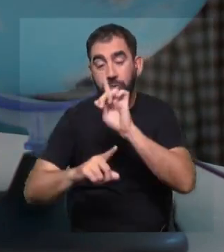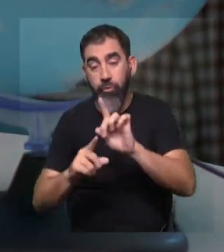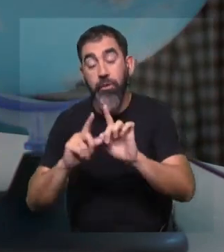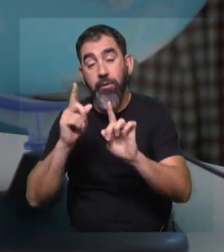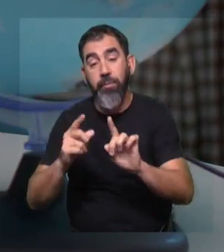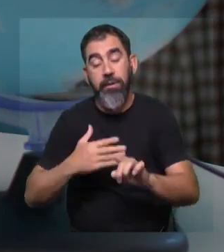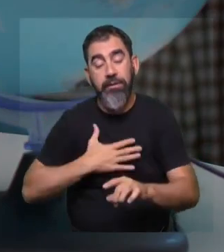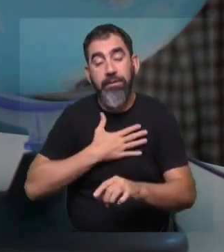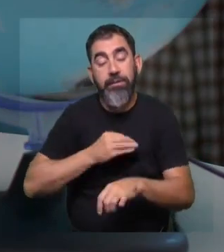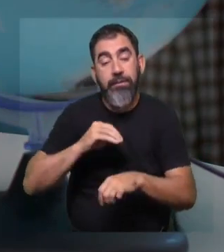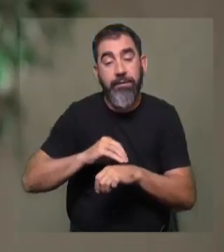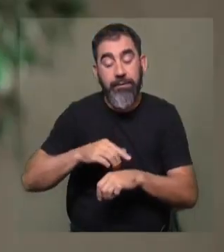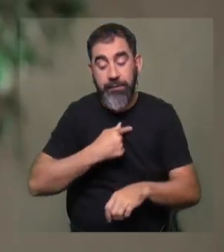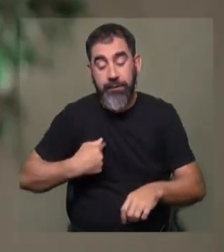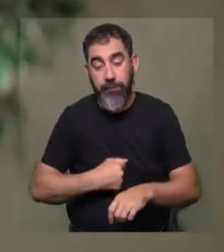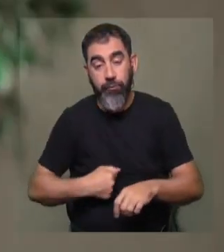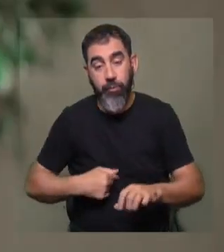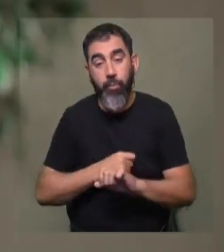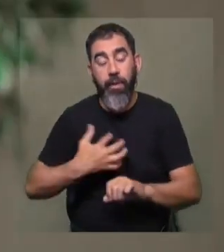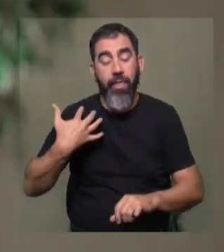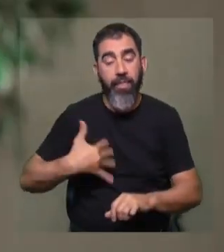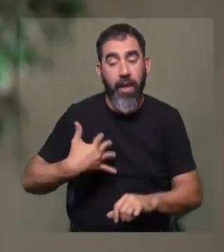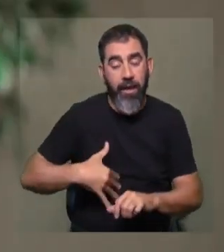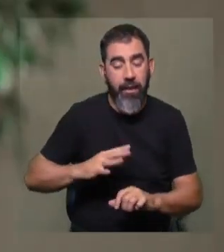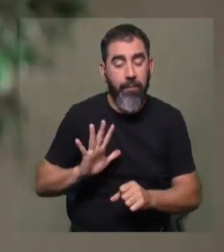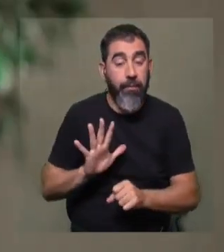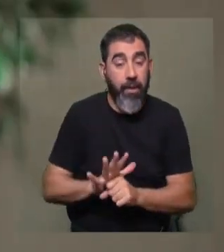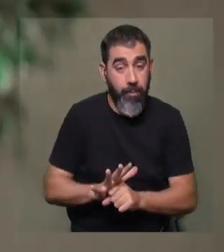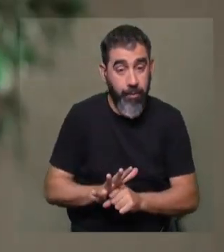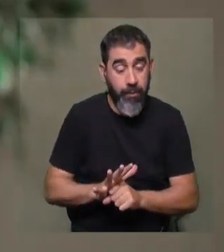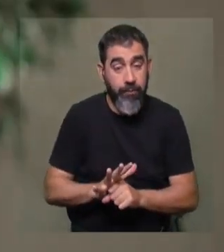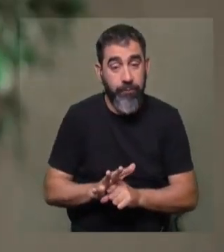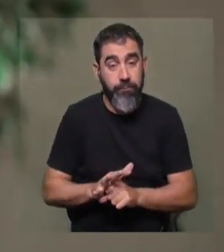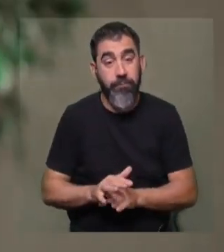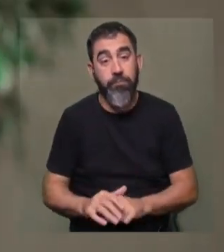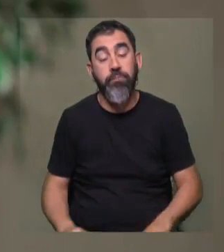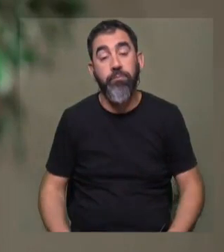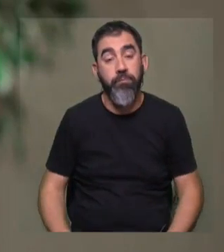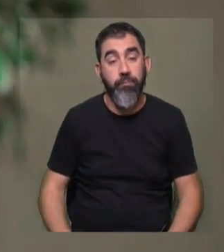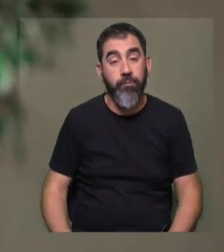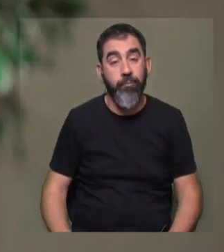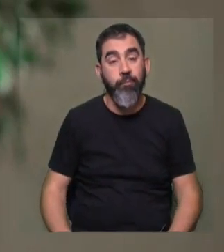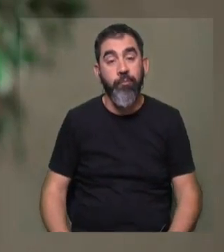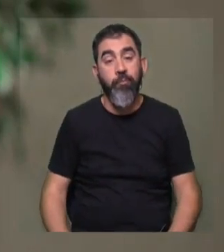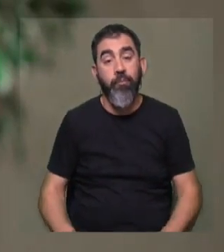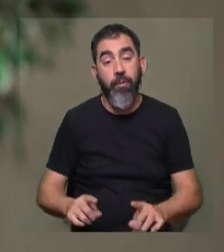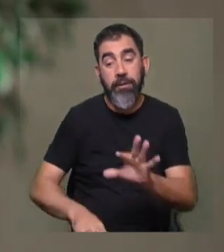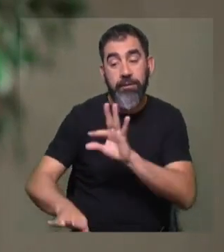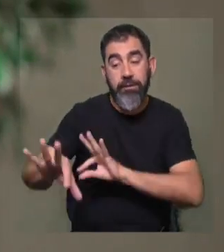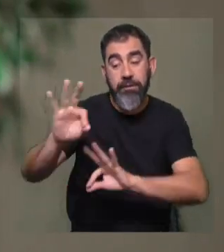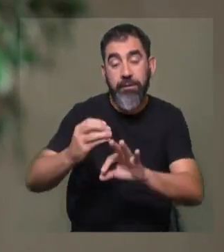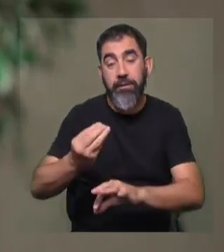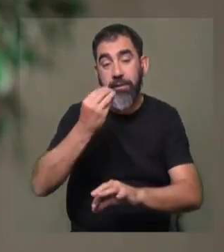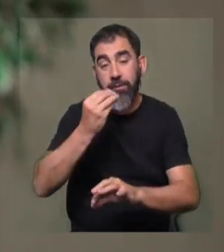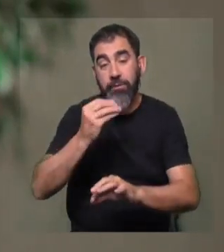tienen sintomatología gastrointestinal, que puede ser diarrea, estreñimiento, y tienen como una selección de los alimentos que